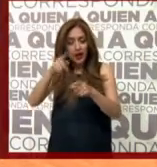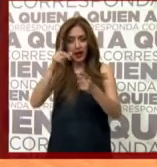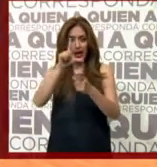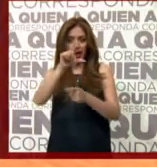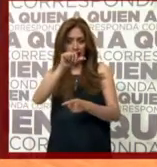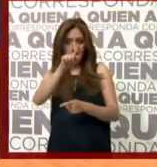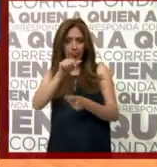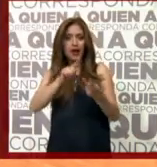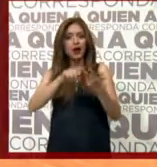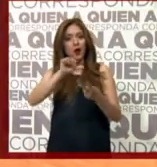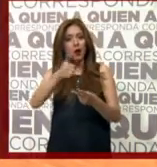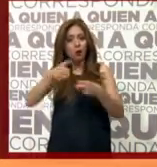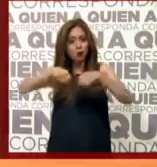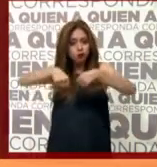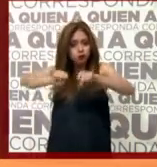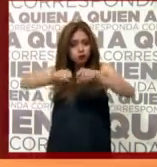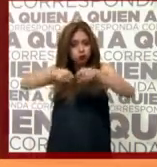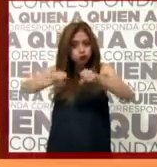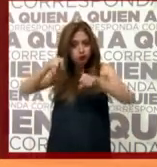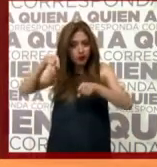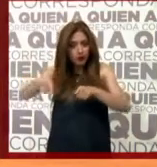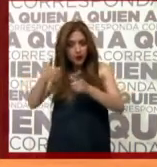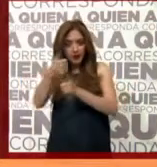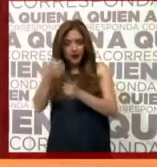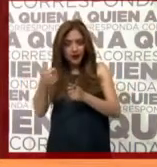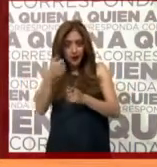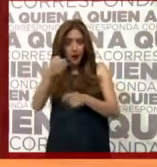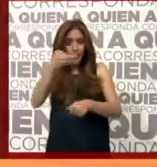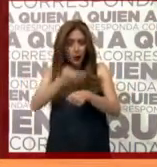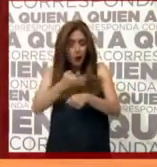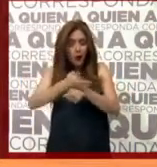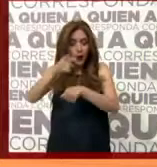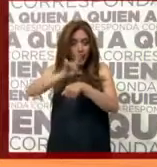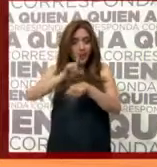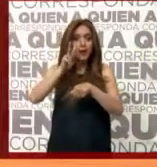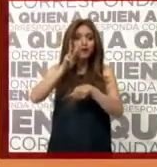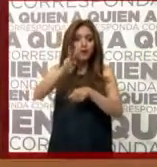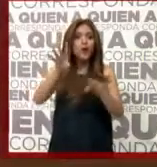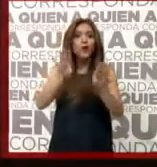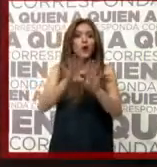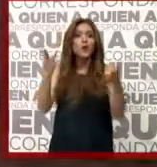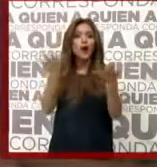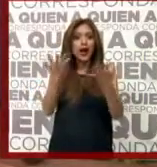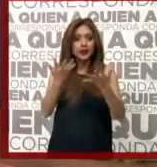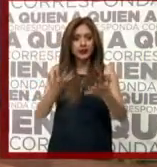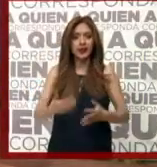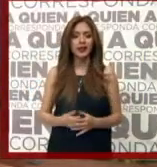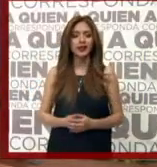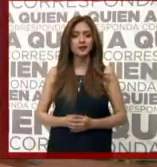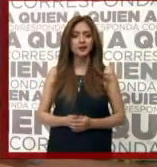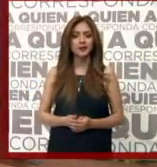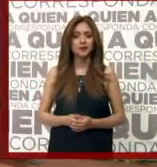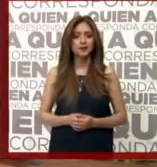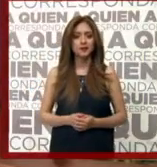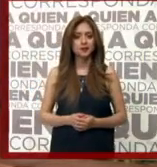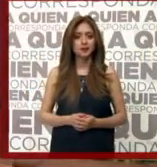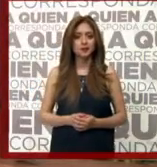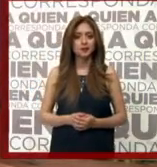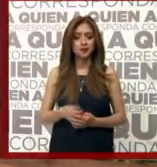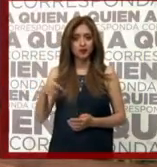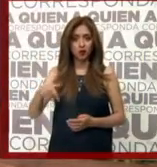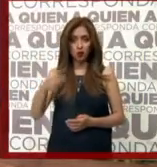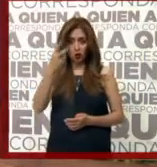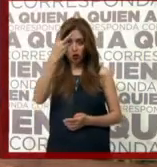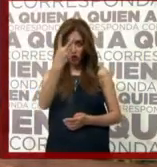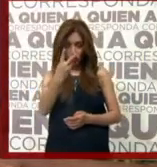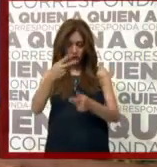las motocicletas con los encendedores. Hoy nos enseña cómo elaborar estas piezas. En este caso, pues es con dos